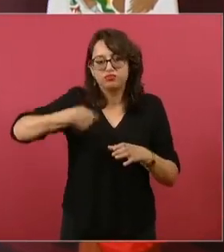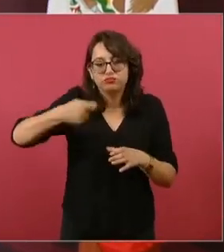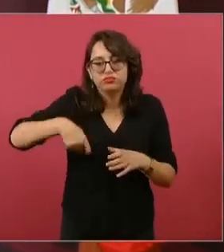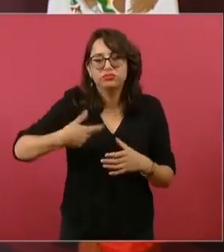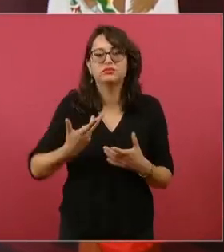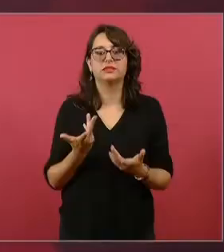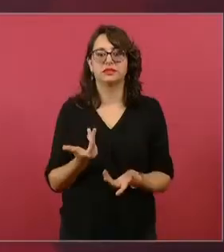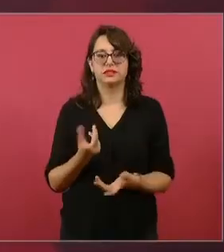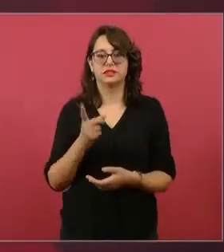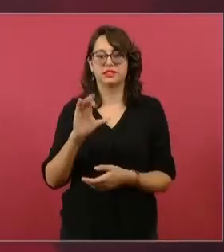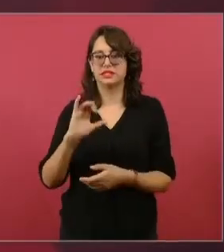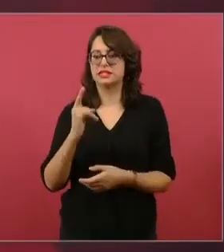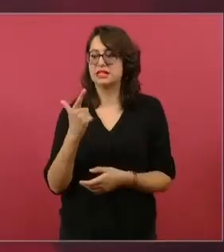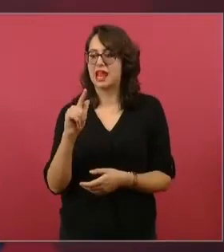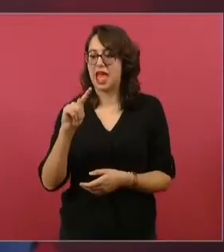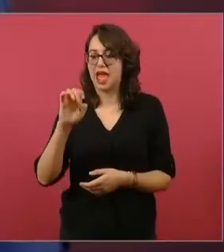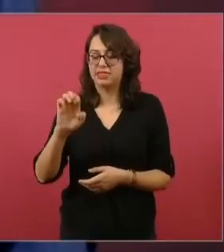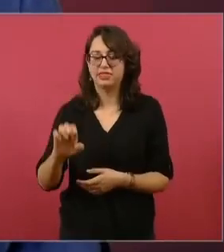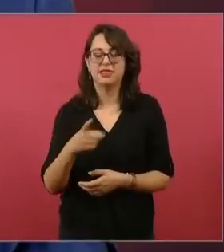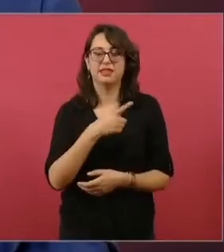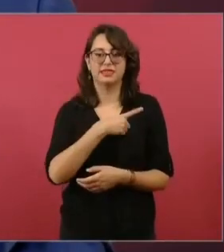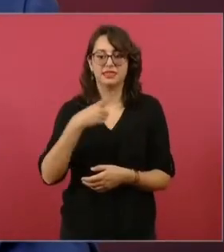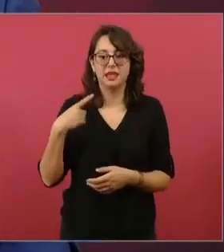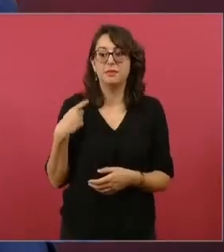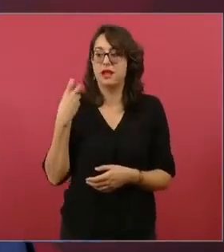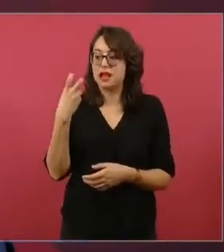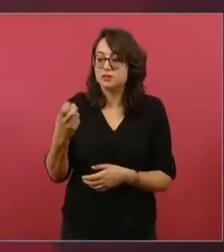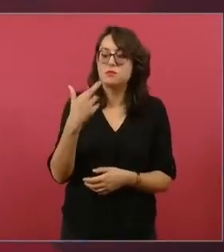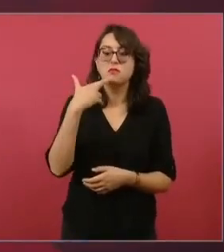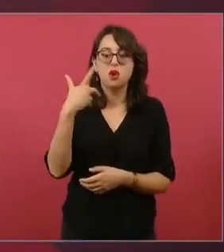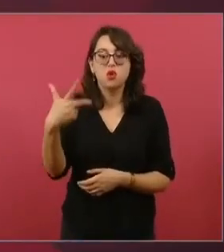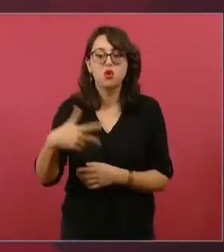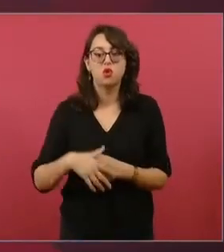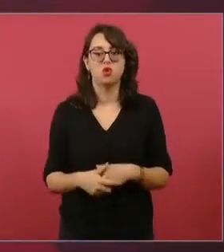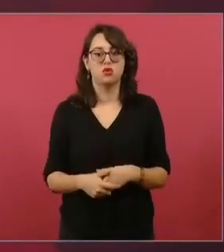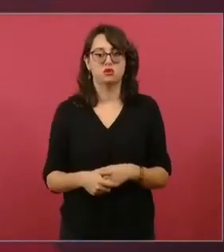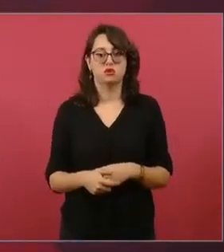¿sí? Y chilate, eso es muy sano.